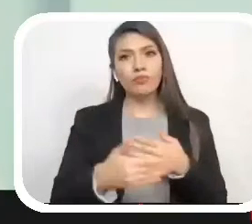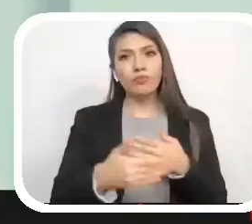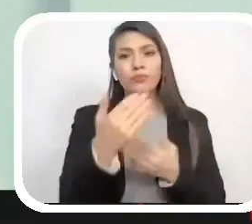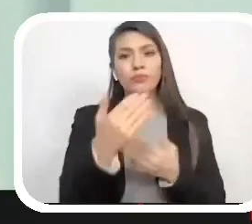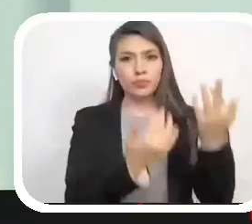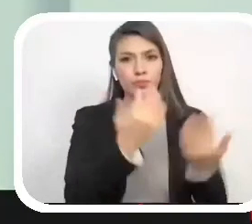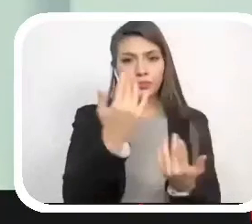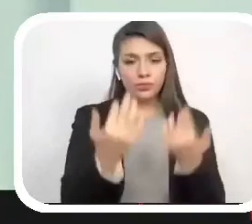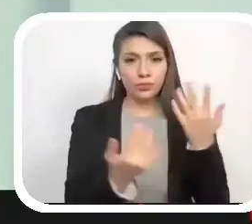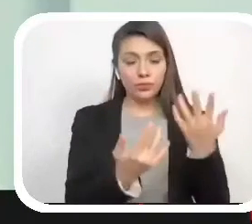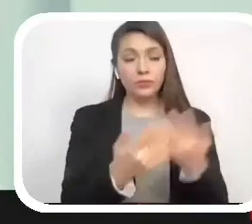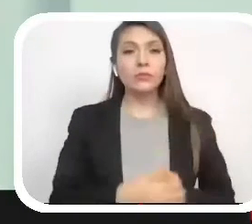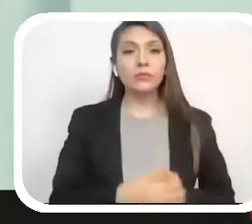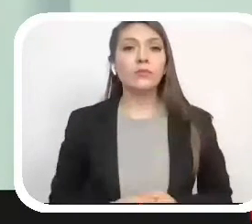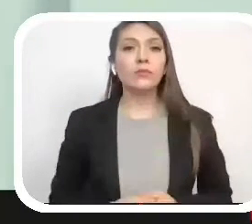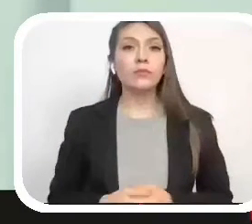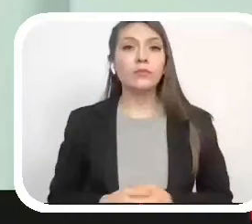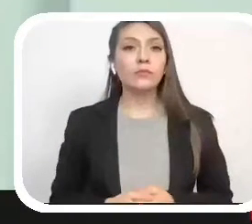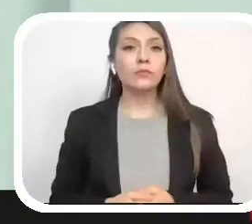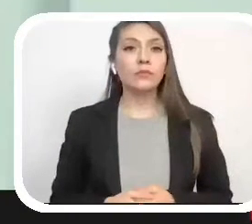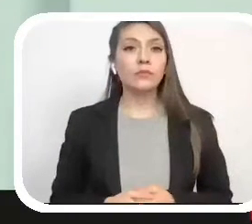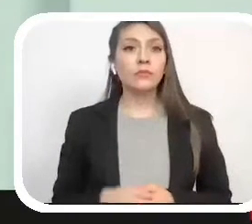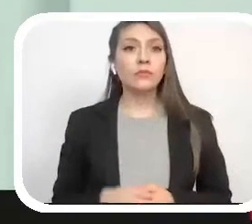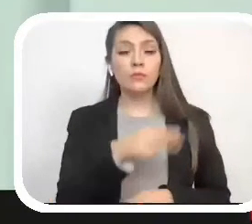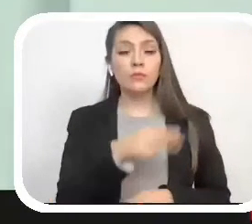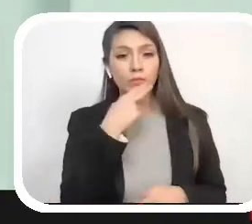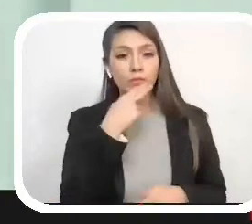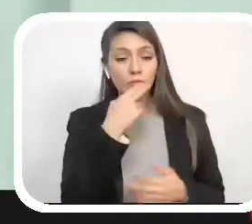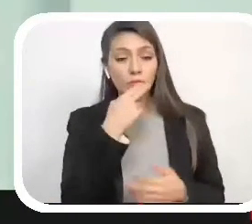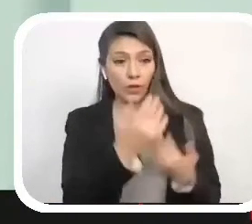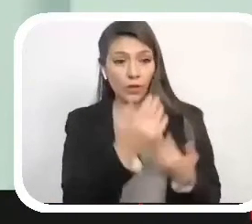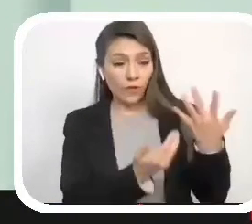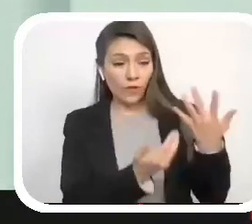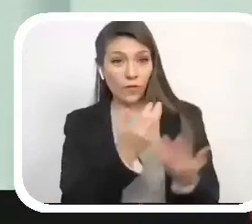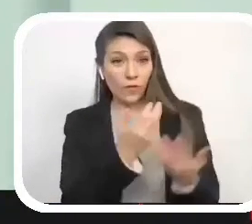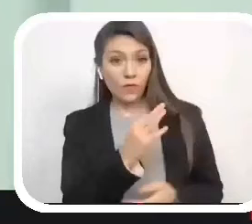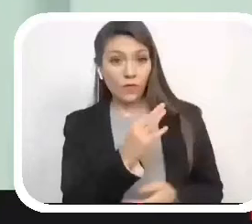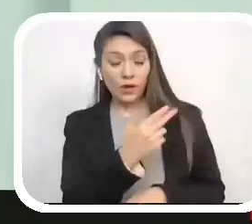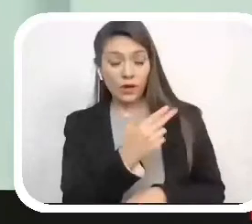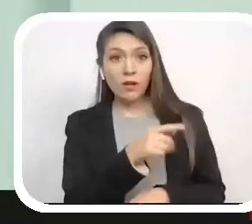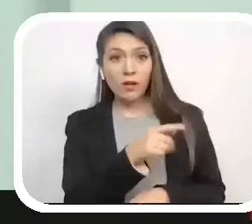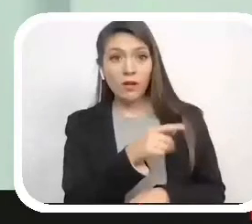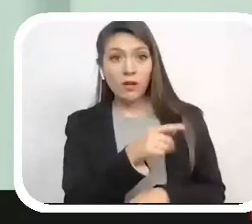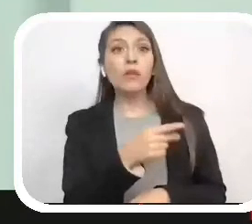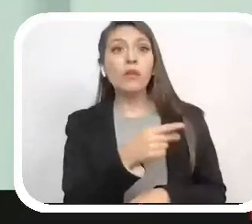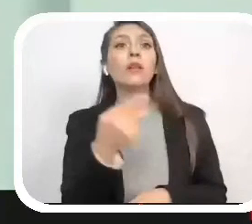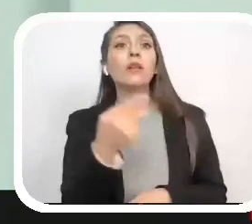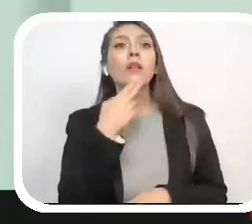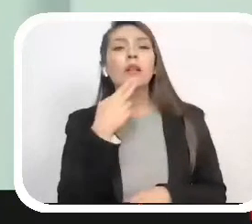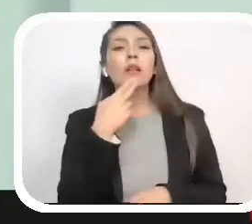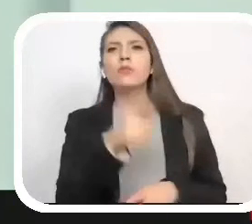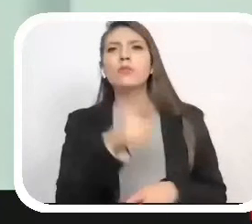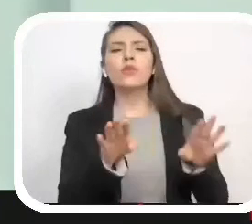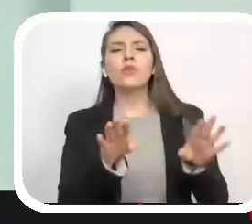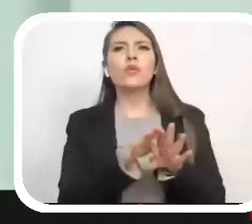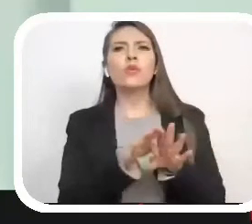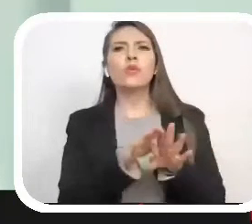sabido, el uso del fuego en el sector agropecuario constituye una práctica histórica